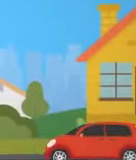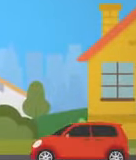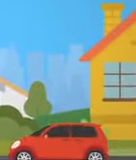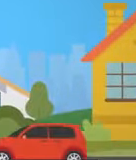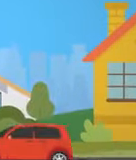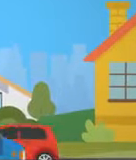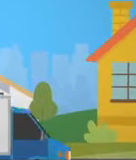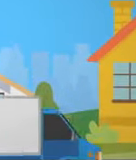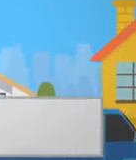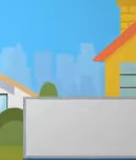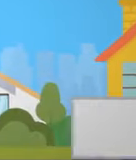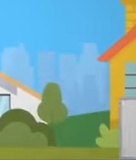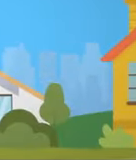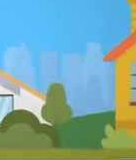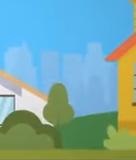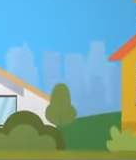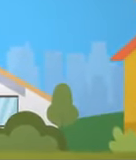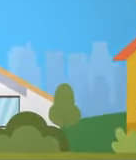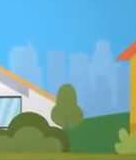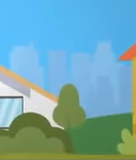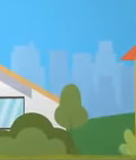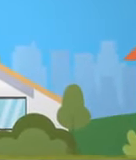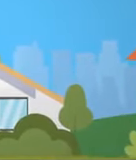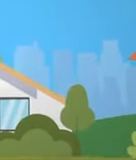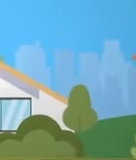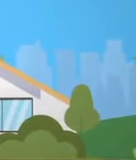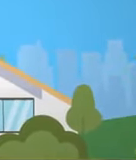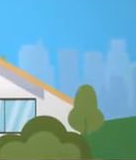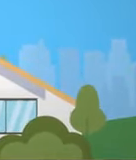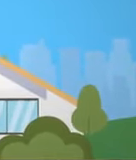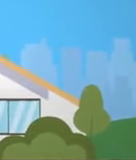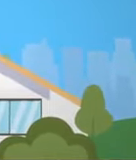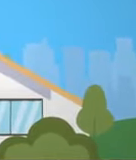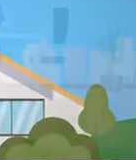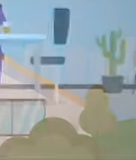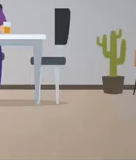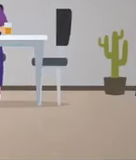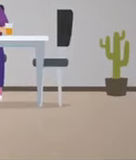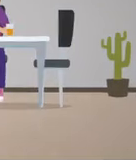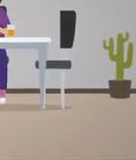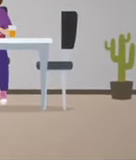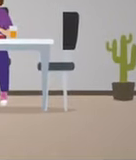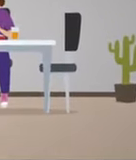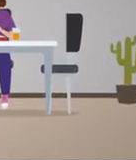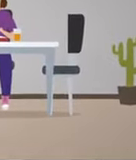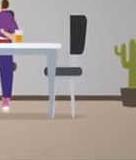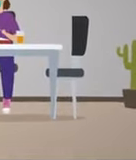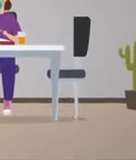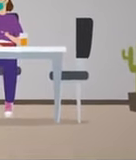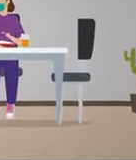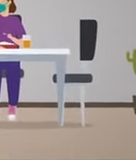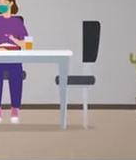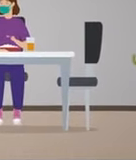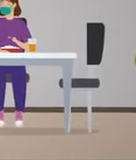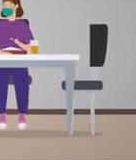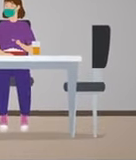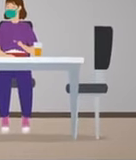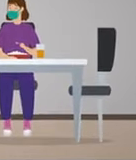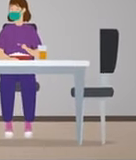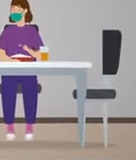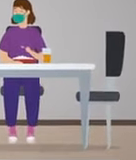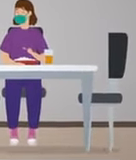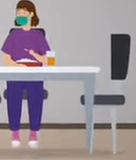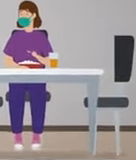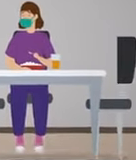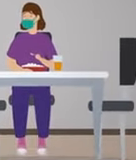contraer el COVID-19. Si no fuera posible y tuvieran que quedarse todos en la misma vivienda, deben mantenerse alejados de la persona